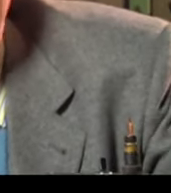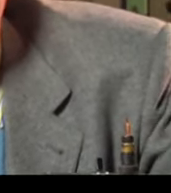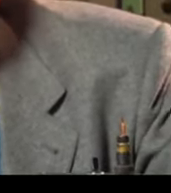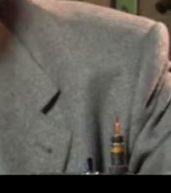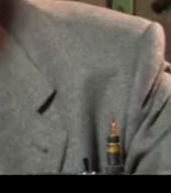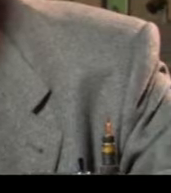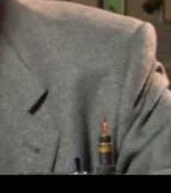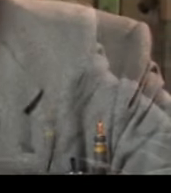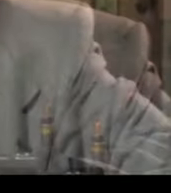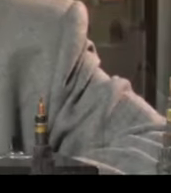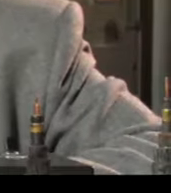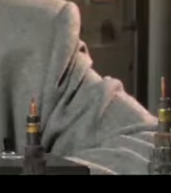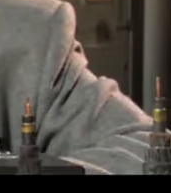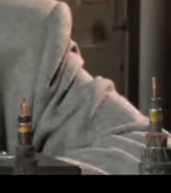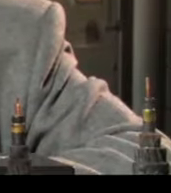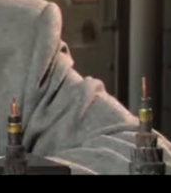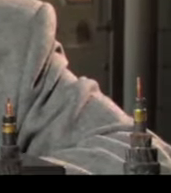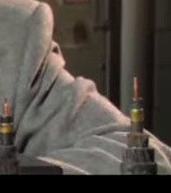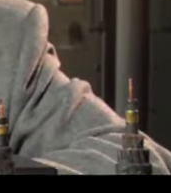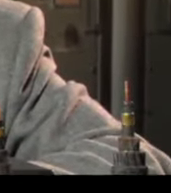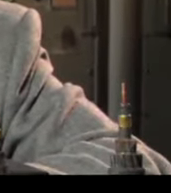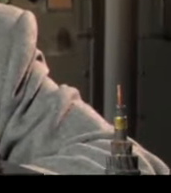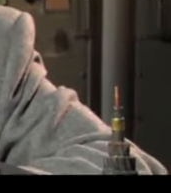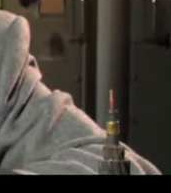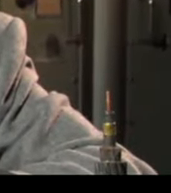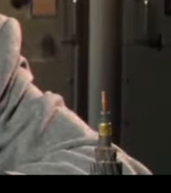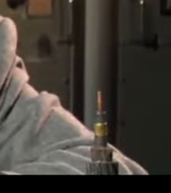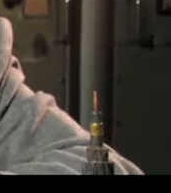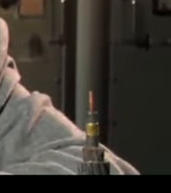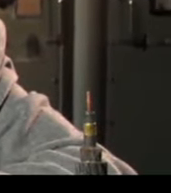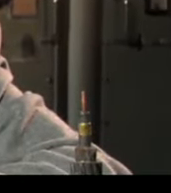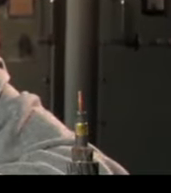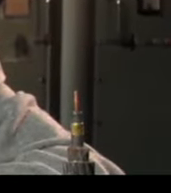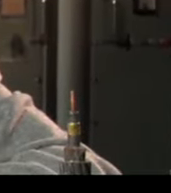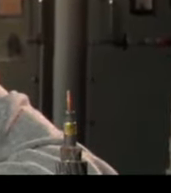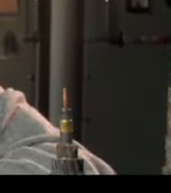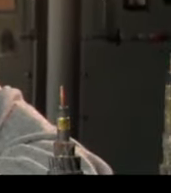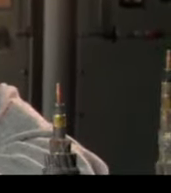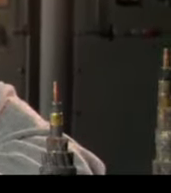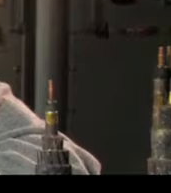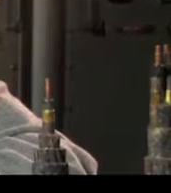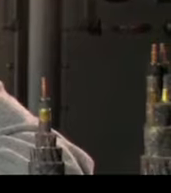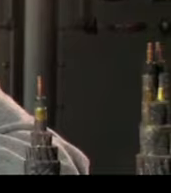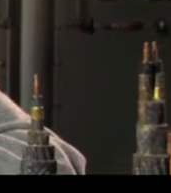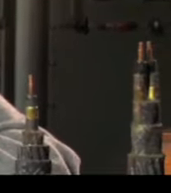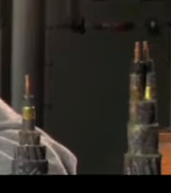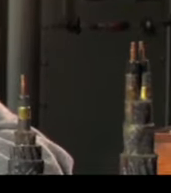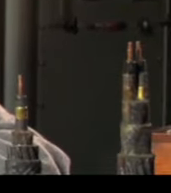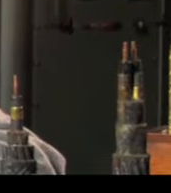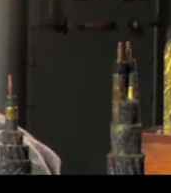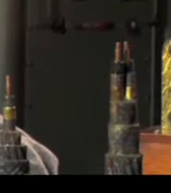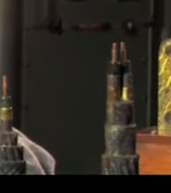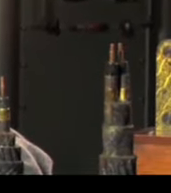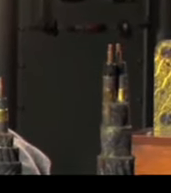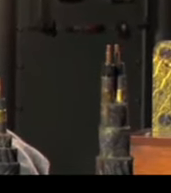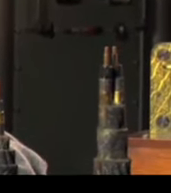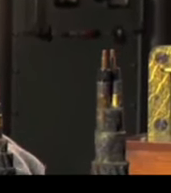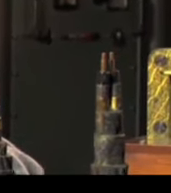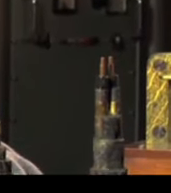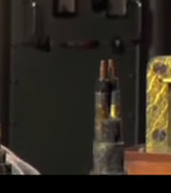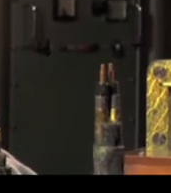sí mismas en España. Y llega un momento en que les dan un papel formal, es decir, entran en el escalafón, que